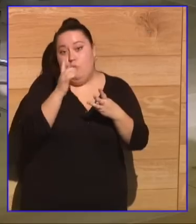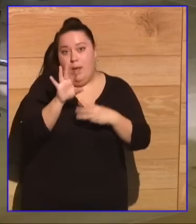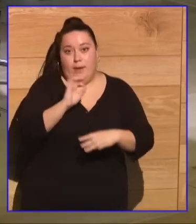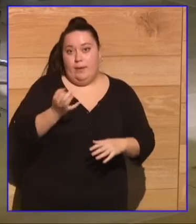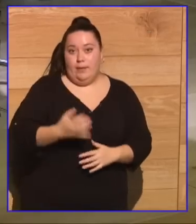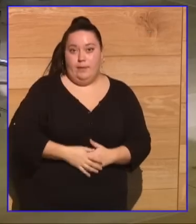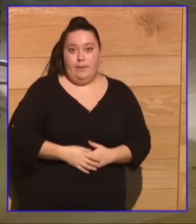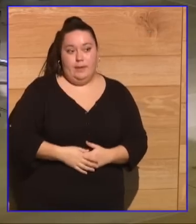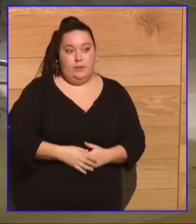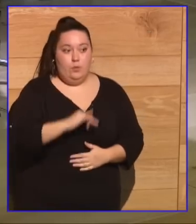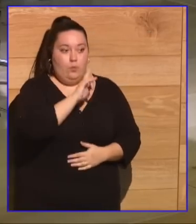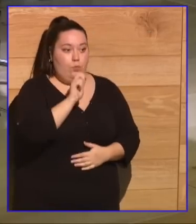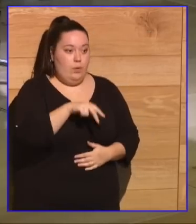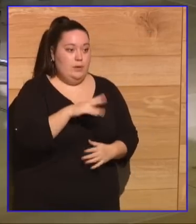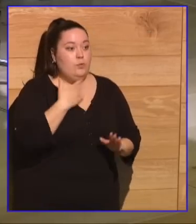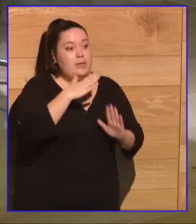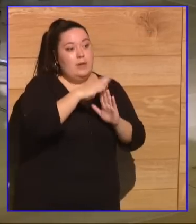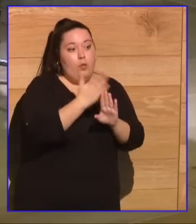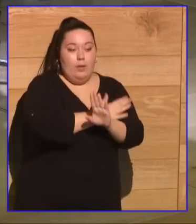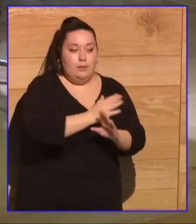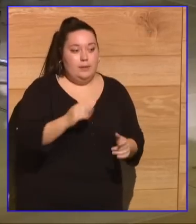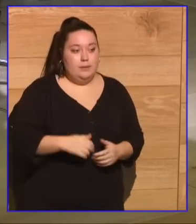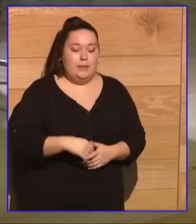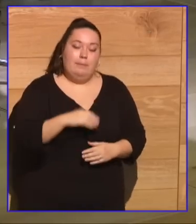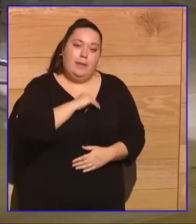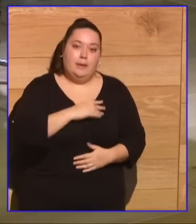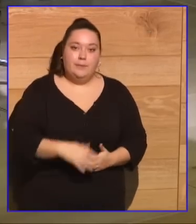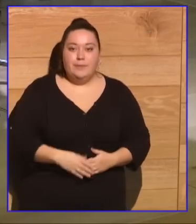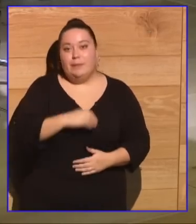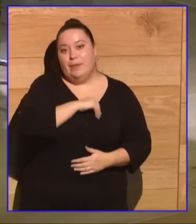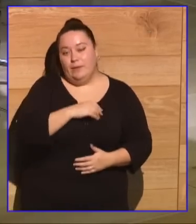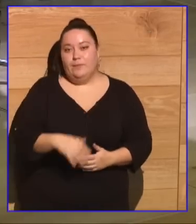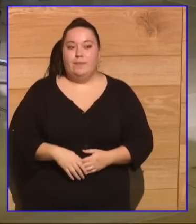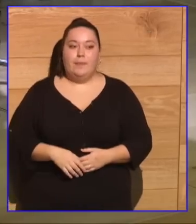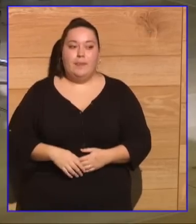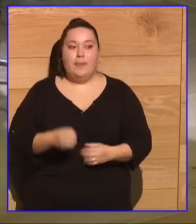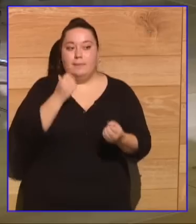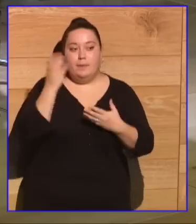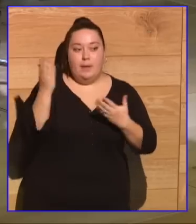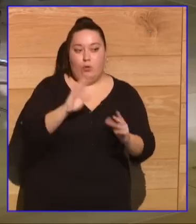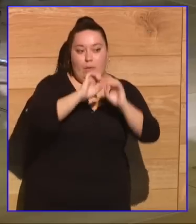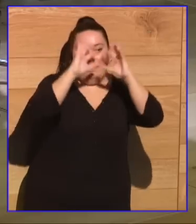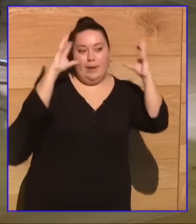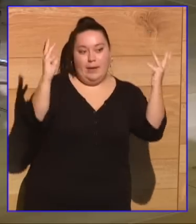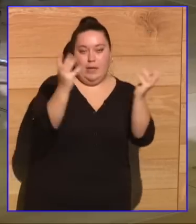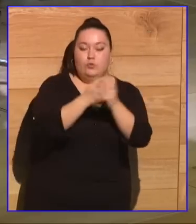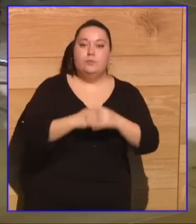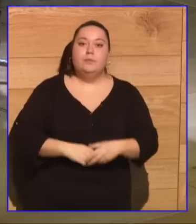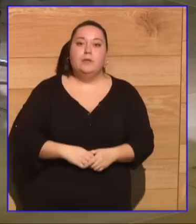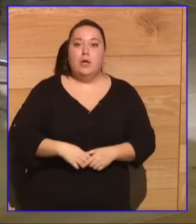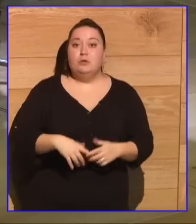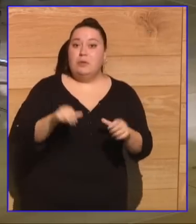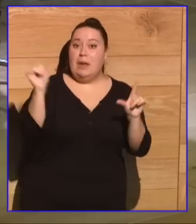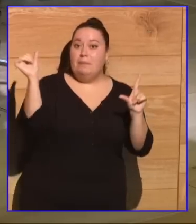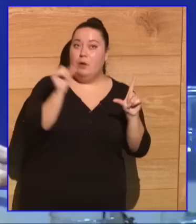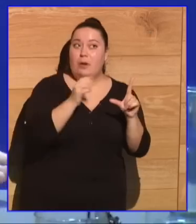Has tirado demasiado alto, Juan. Si te hubieras parado un poquito antes. Qué pena, qué pena. Bienvenido al Paraíso, que no es una película que